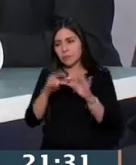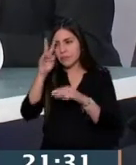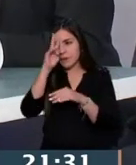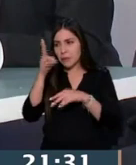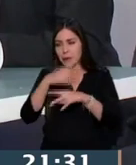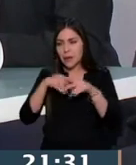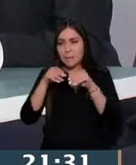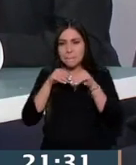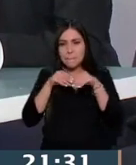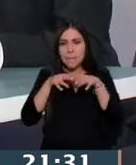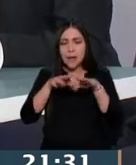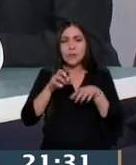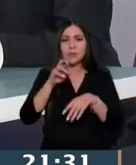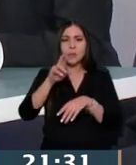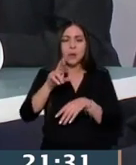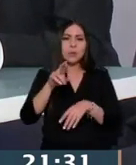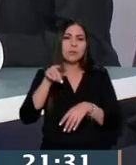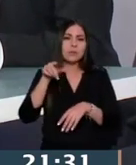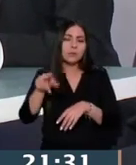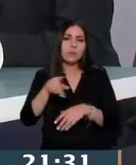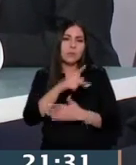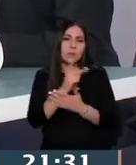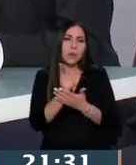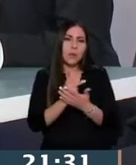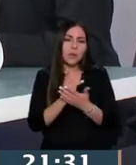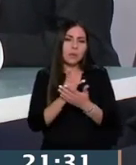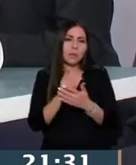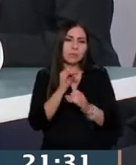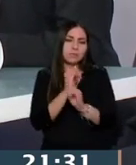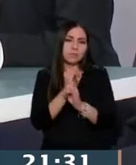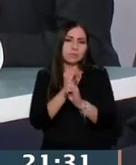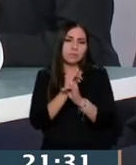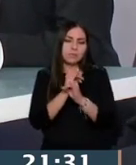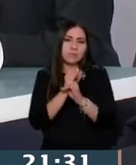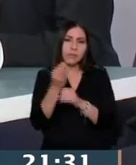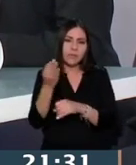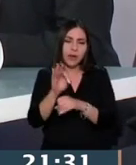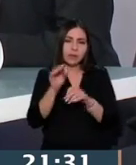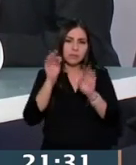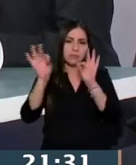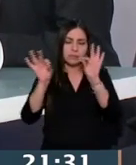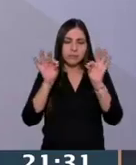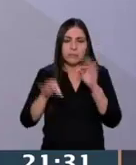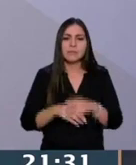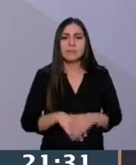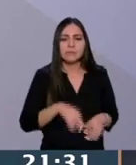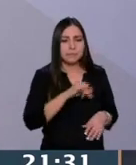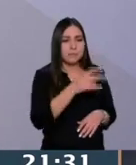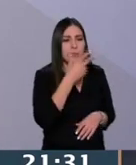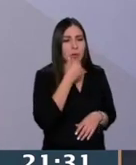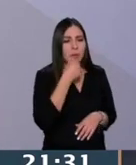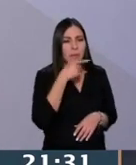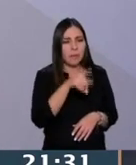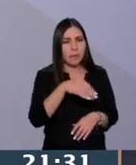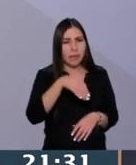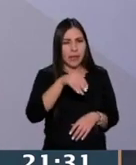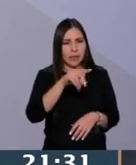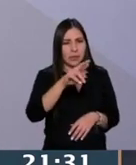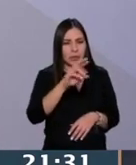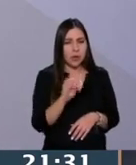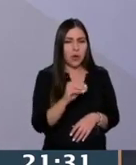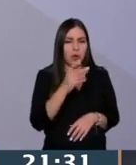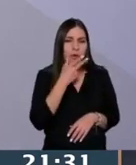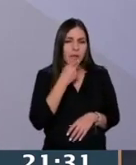es, según un estudio del maestro Carlos Augusto Jiménez de la Universidad Autónoma de Nuevo León, con bots y controles